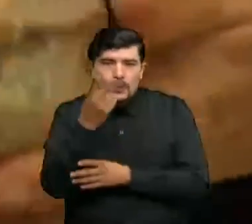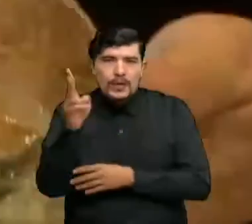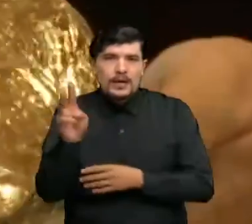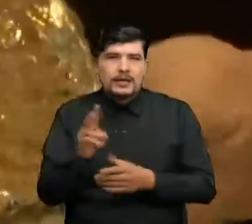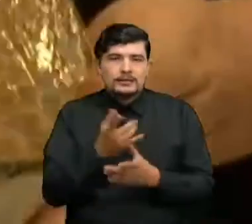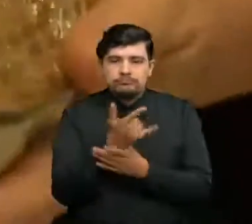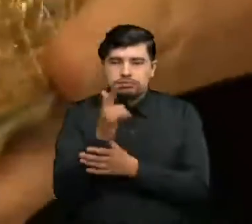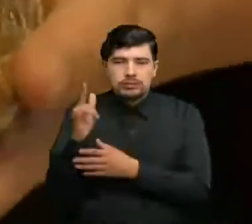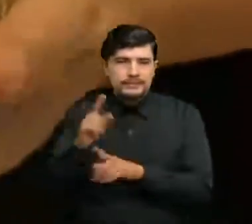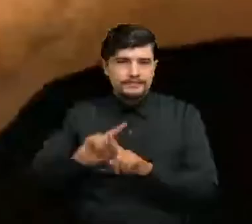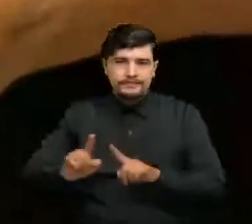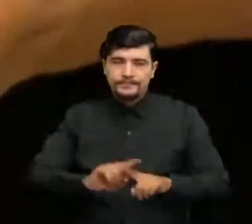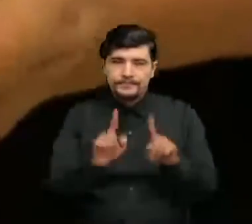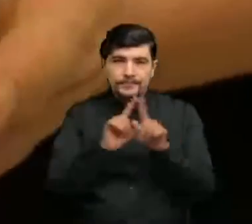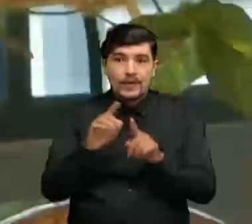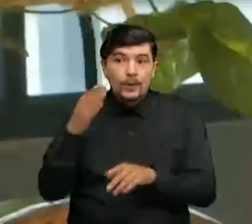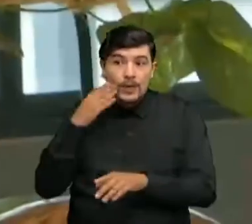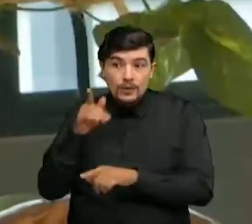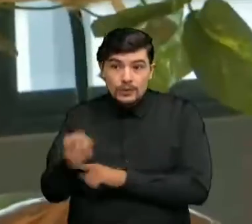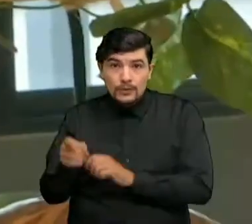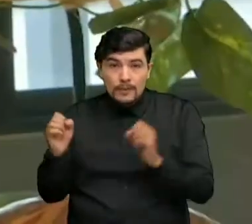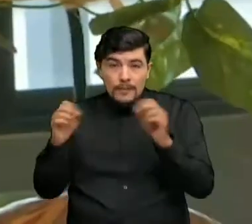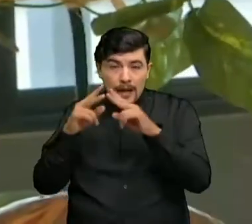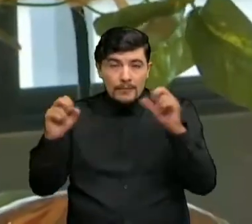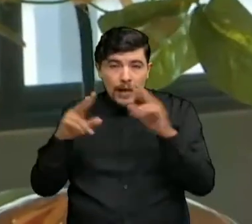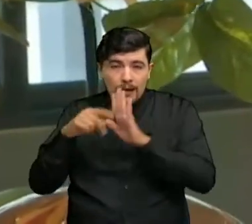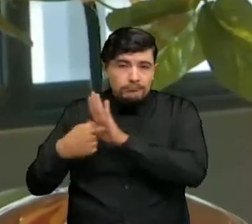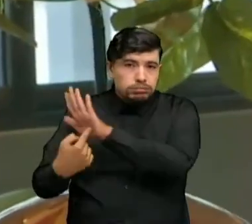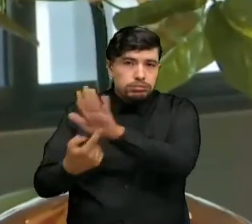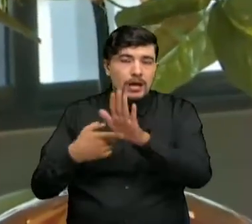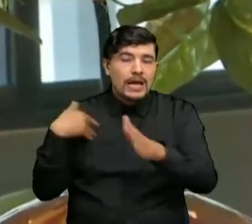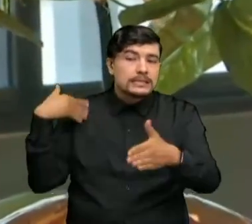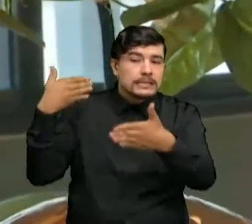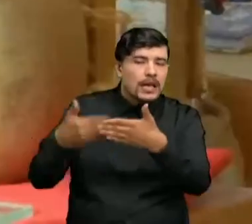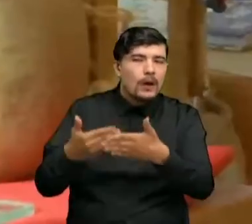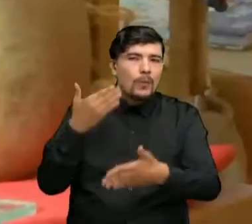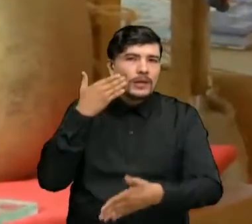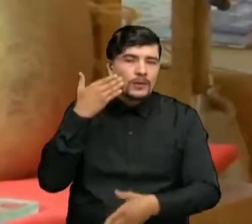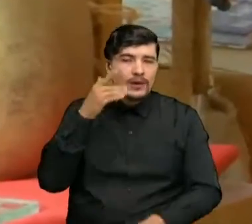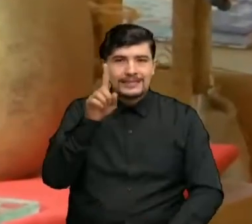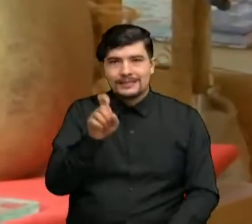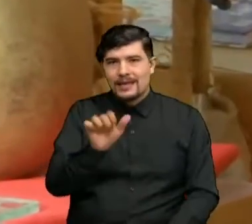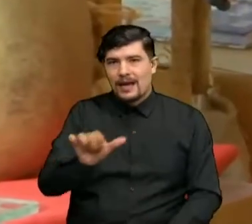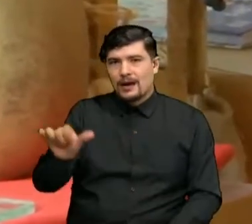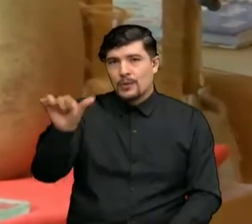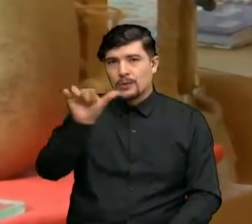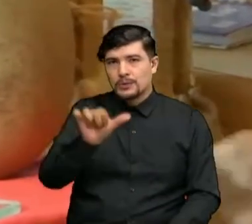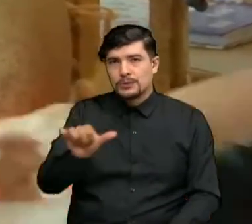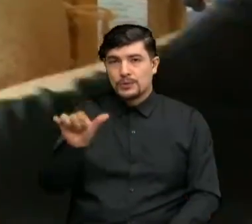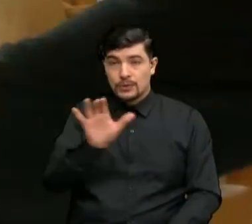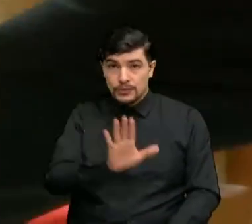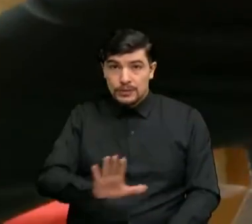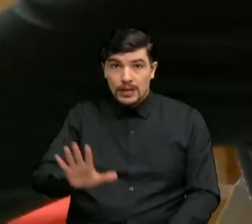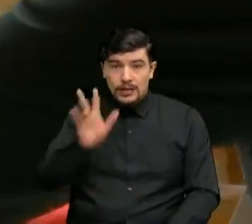Hasta el 6 de agosto se podrá disfrutar esta muestra que a lo largo de su recorrido lo hará sentirse orgullosamente colombiano.